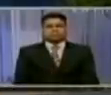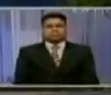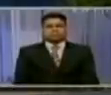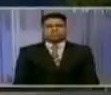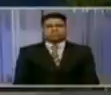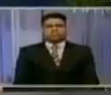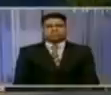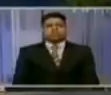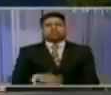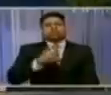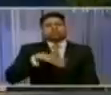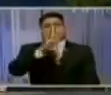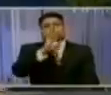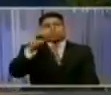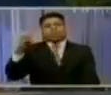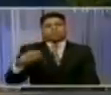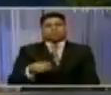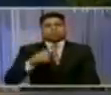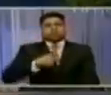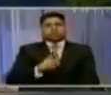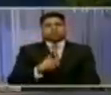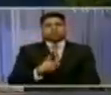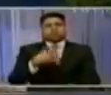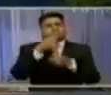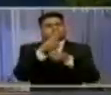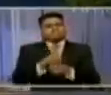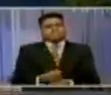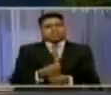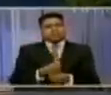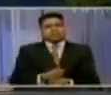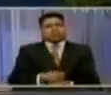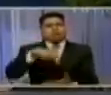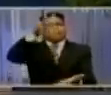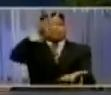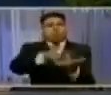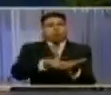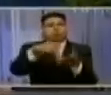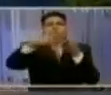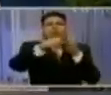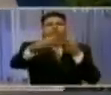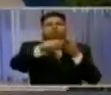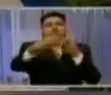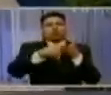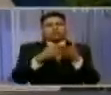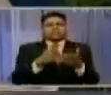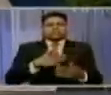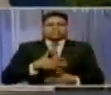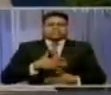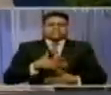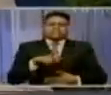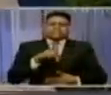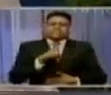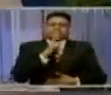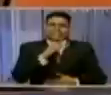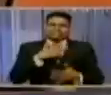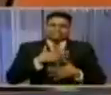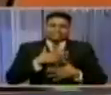yo aspiro, he aprobado los recursos en dólares, haciendo de tripas corazón,